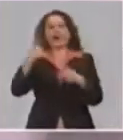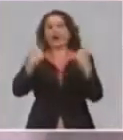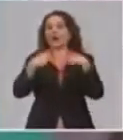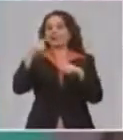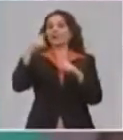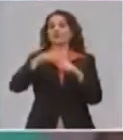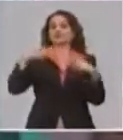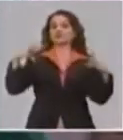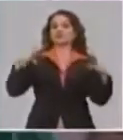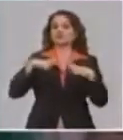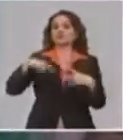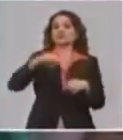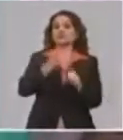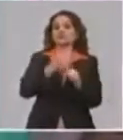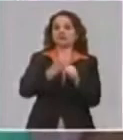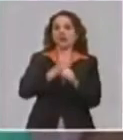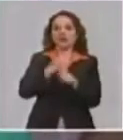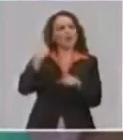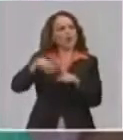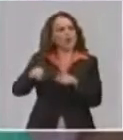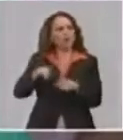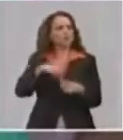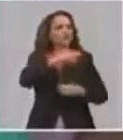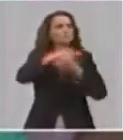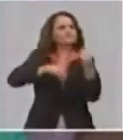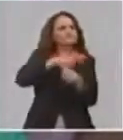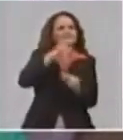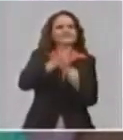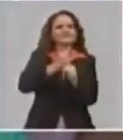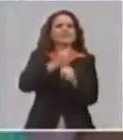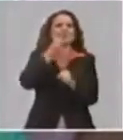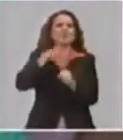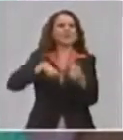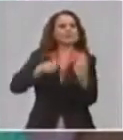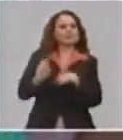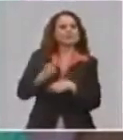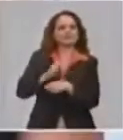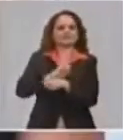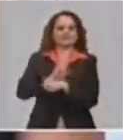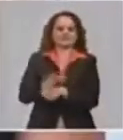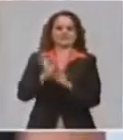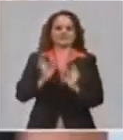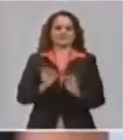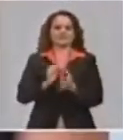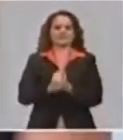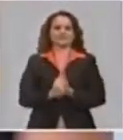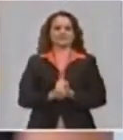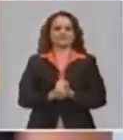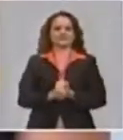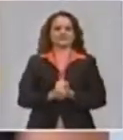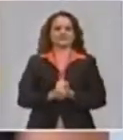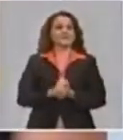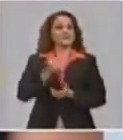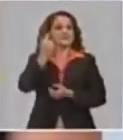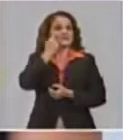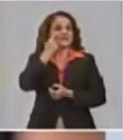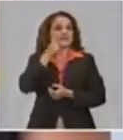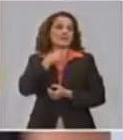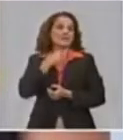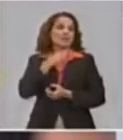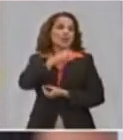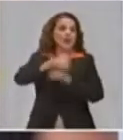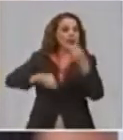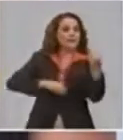territorio asumieron otras tareas para, con trabajo, hacerle la guerra al nuevo coronavirus. Se reubican a los trabajadores dentro